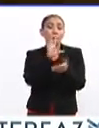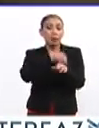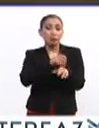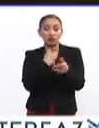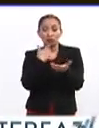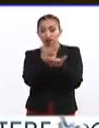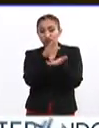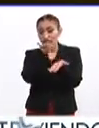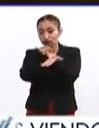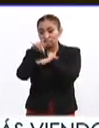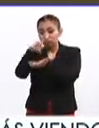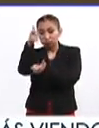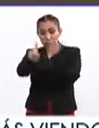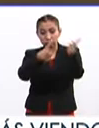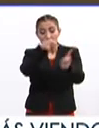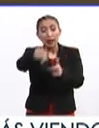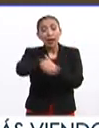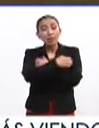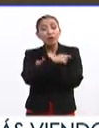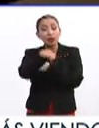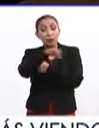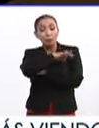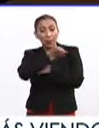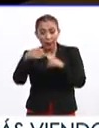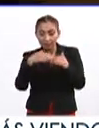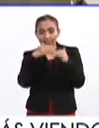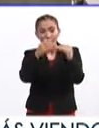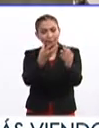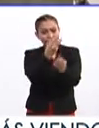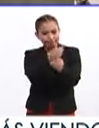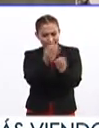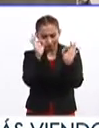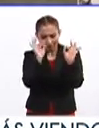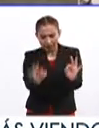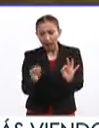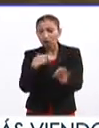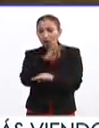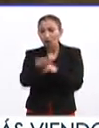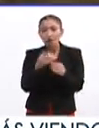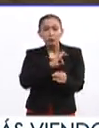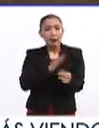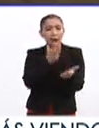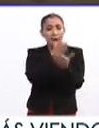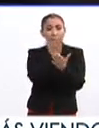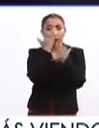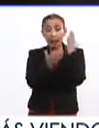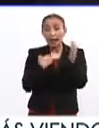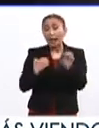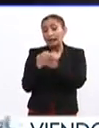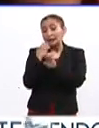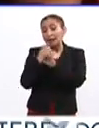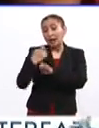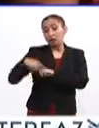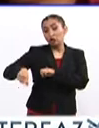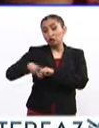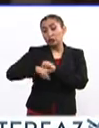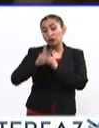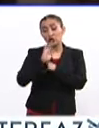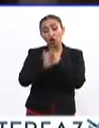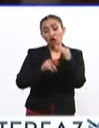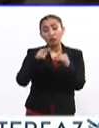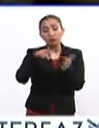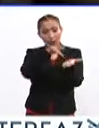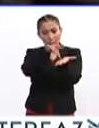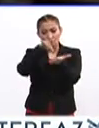accesibilidad económica, con la que la educación tiene que estar económicamente al alcance de todos. Los estados están obligados a